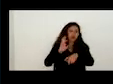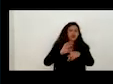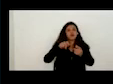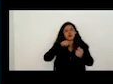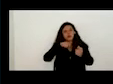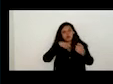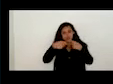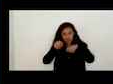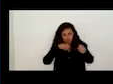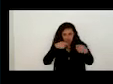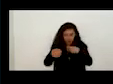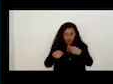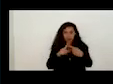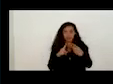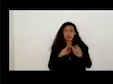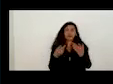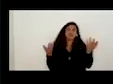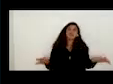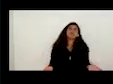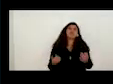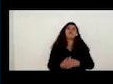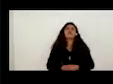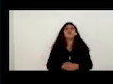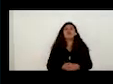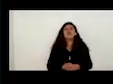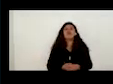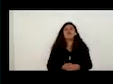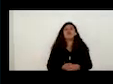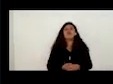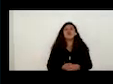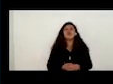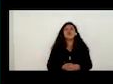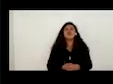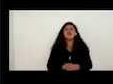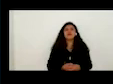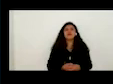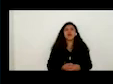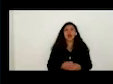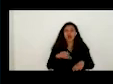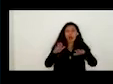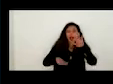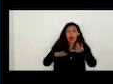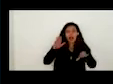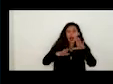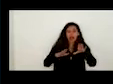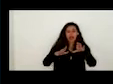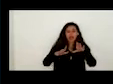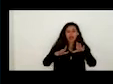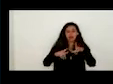chilaquiles, este, a veces es muy de vez en cuando hot cake,